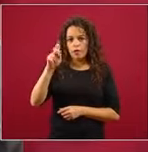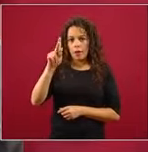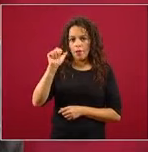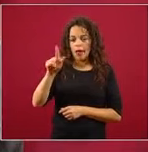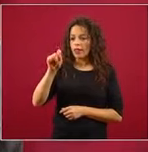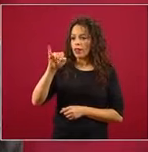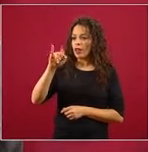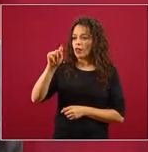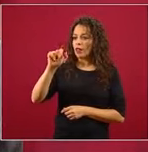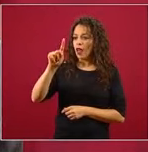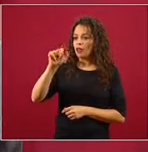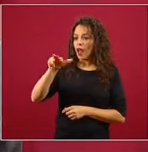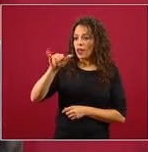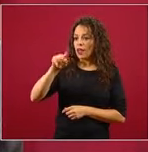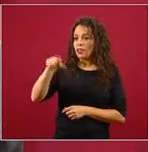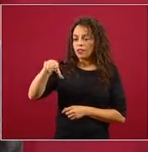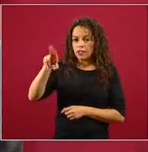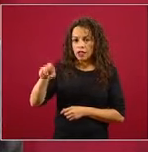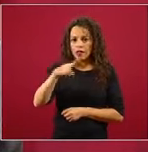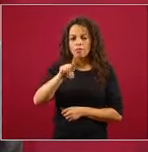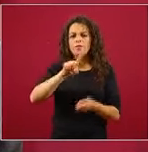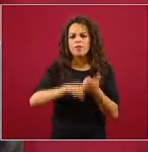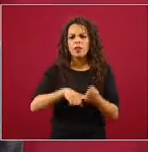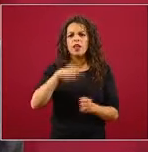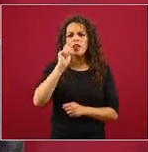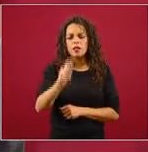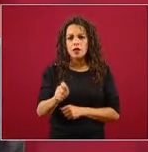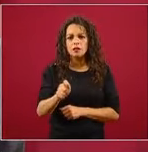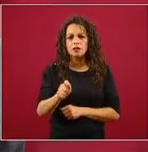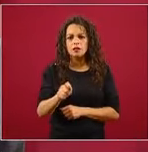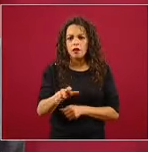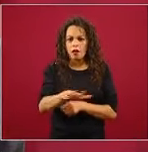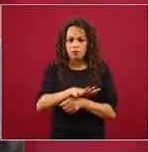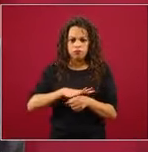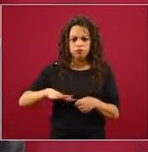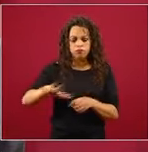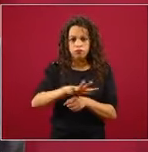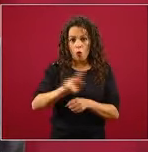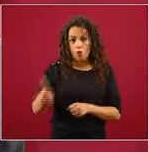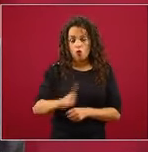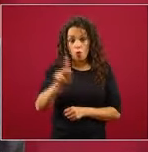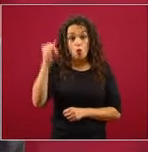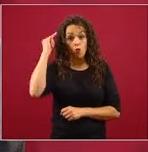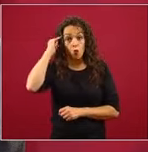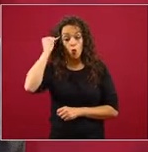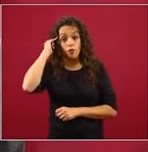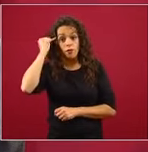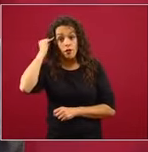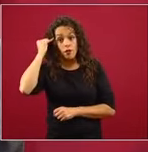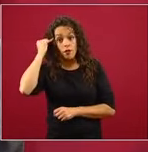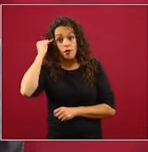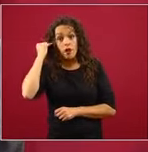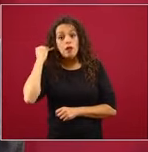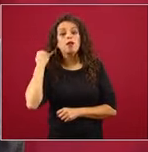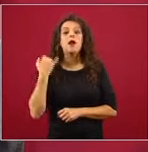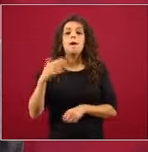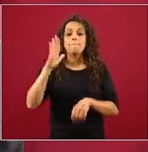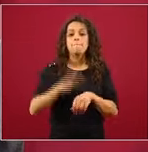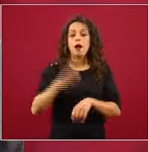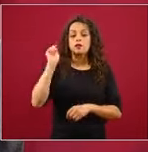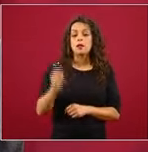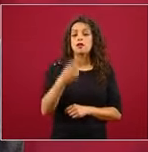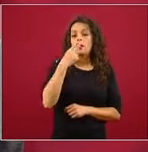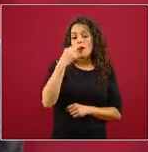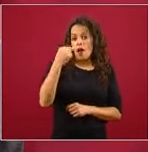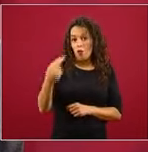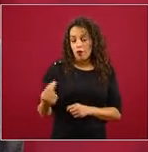una cooperativa rural y de pueblos indígenas, principalmente náhuatl y